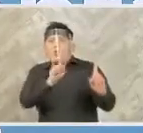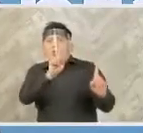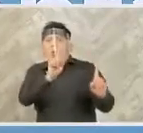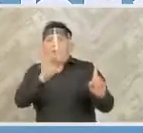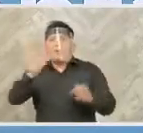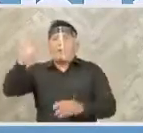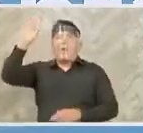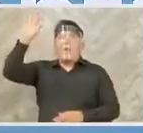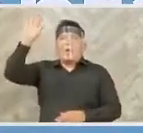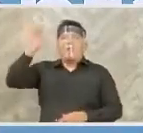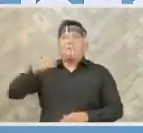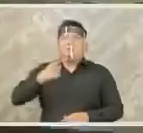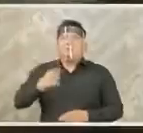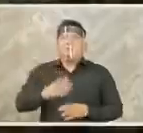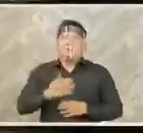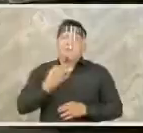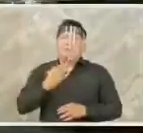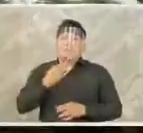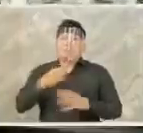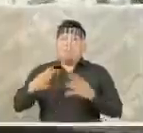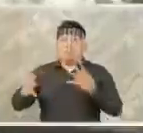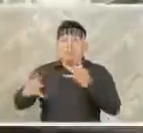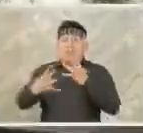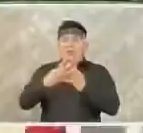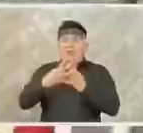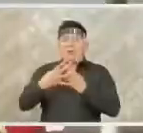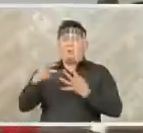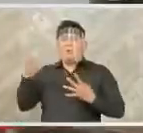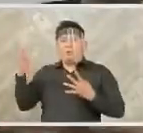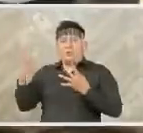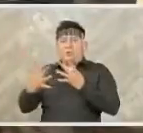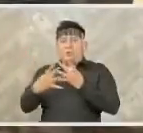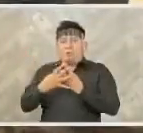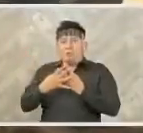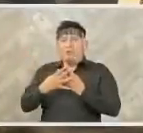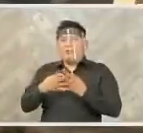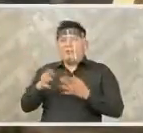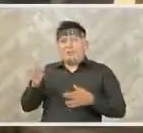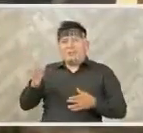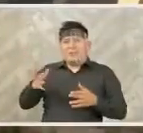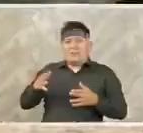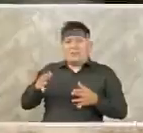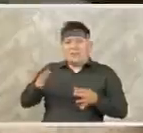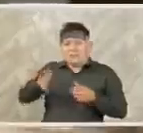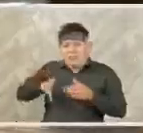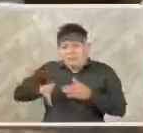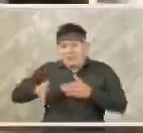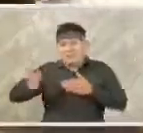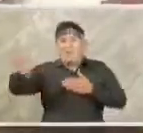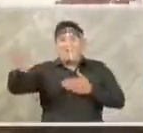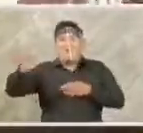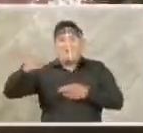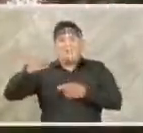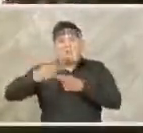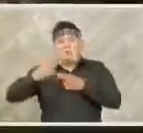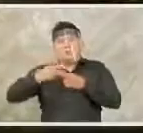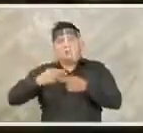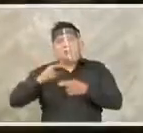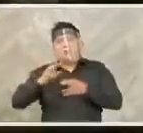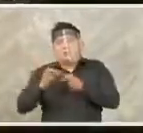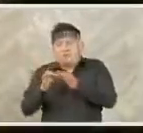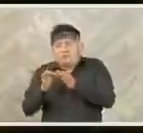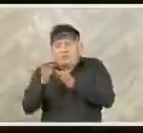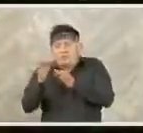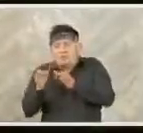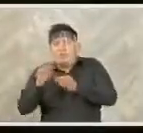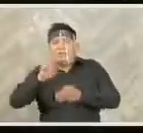breve recorrido. Si salimos por la cárcel modelo hacia San Faustino, el primer corregimiento que encontramos es Ricaurte, un corregimiento